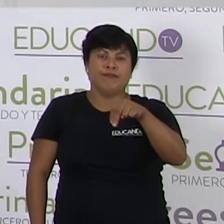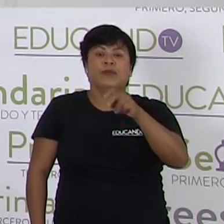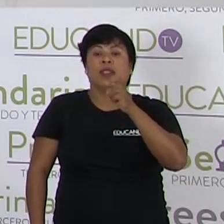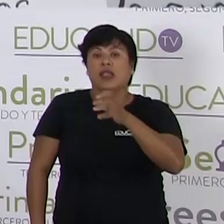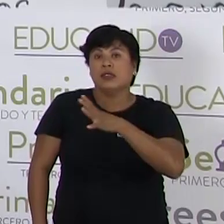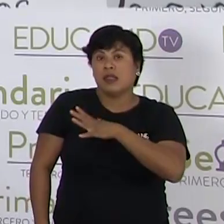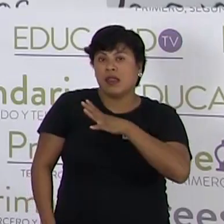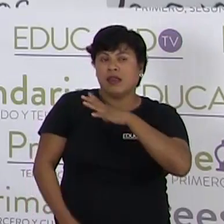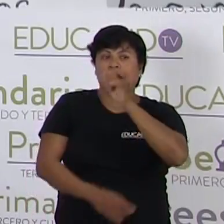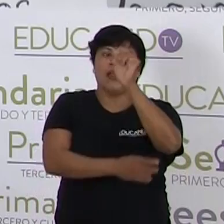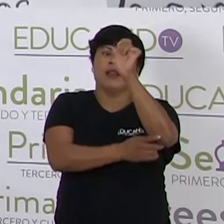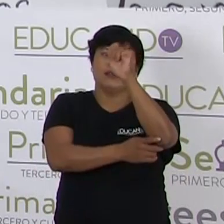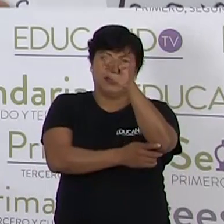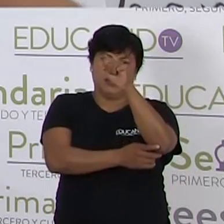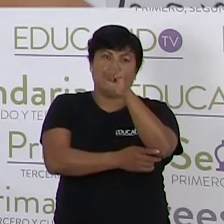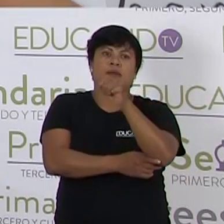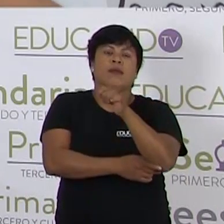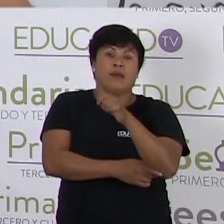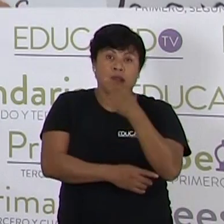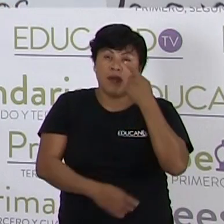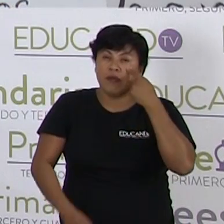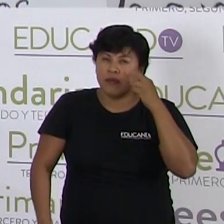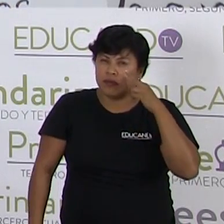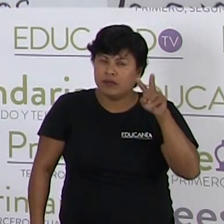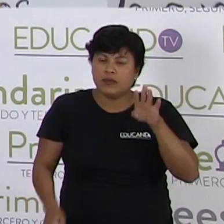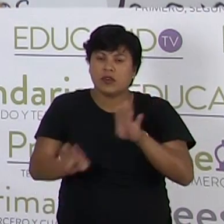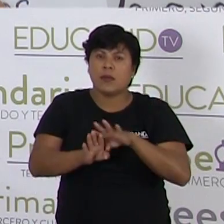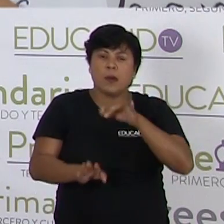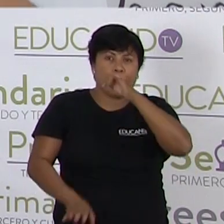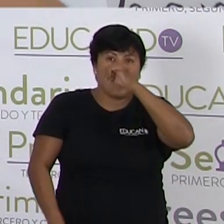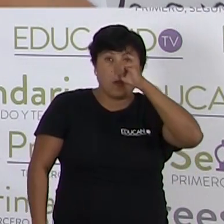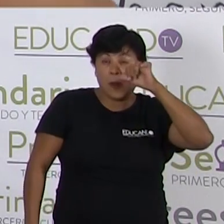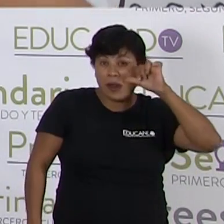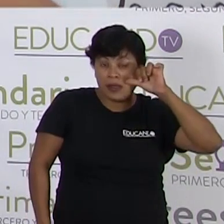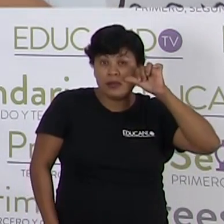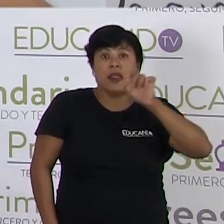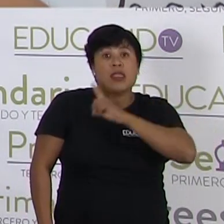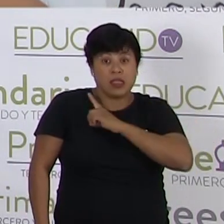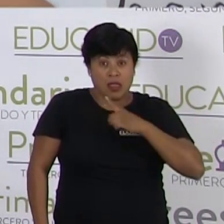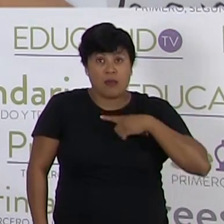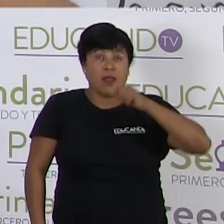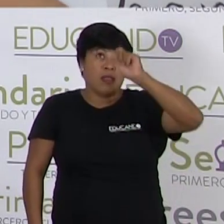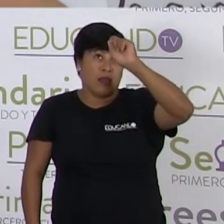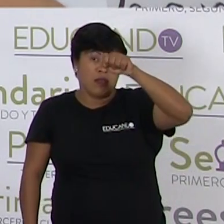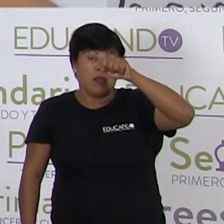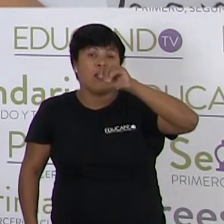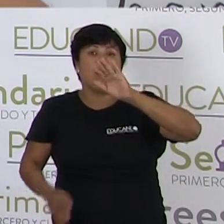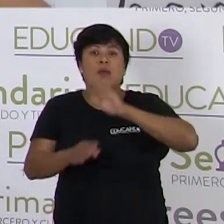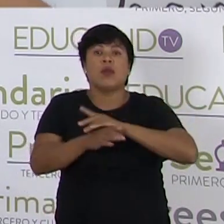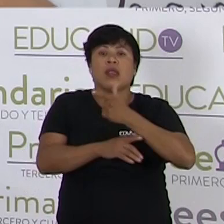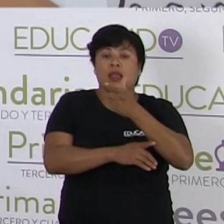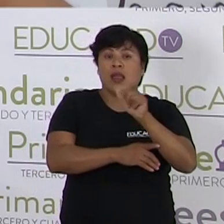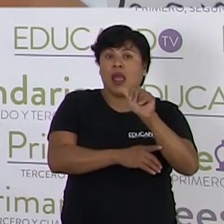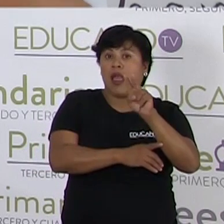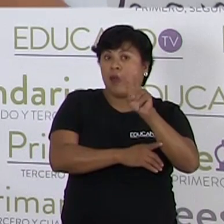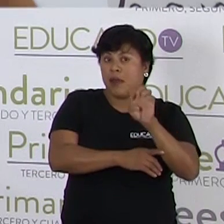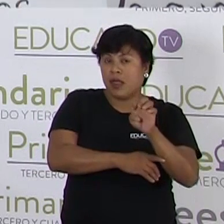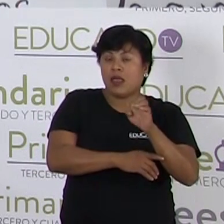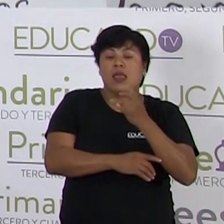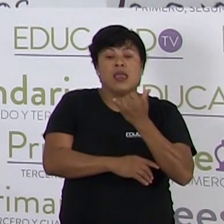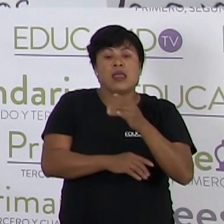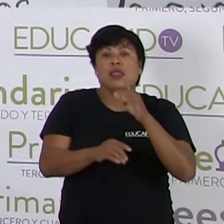lleva acento. Y fíjense que Juárez debe llevar acento porque es grave y